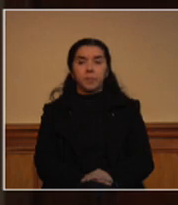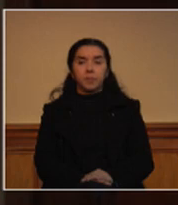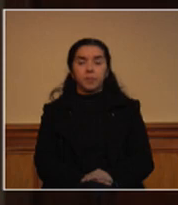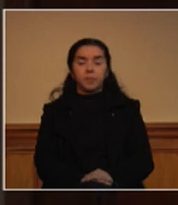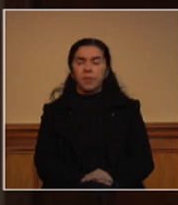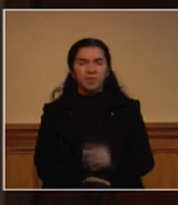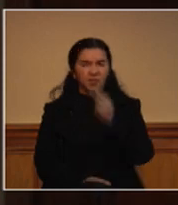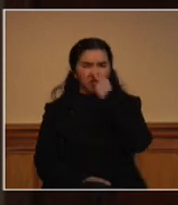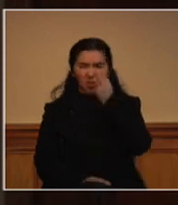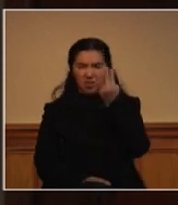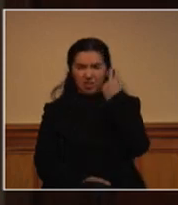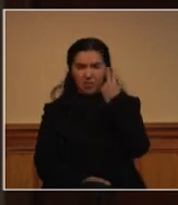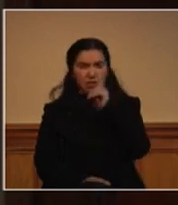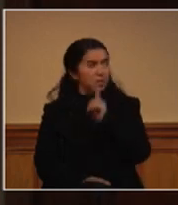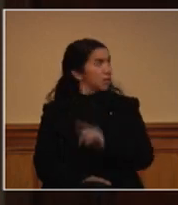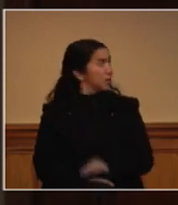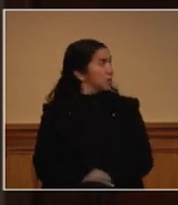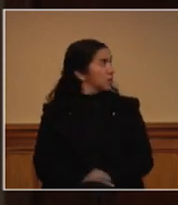no sale.